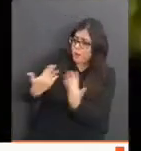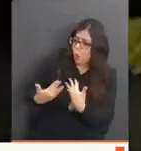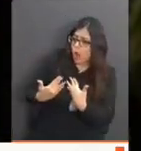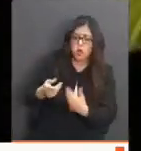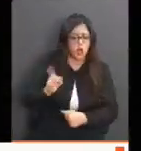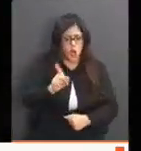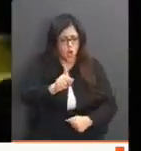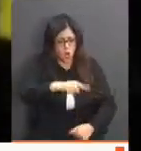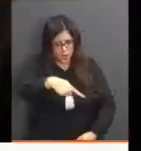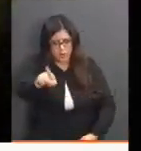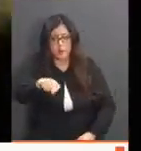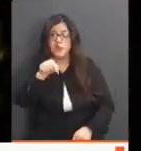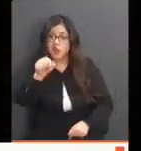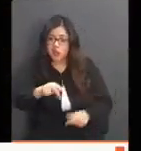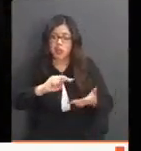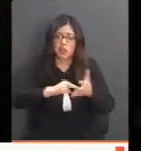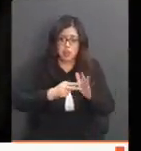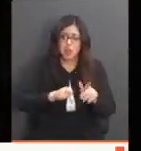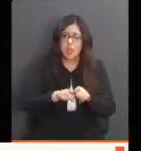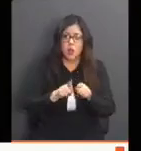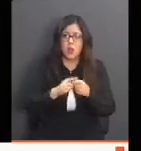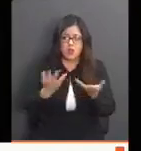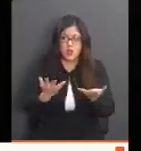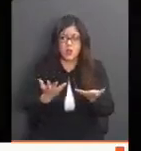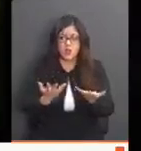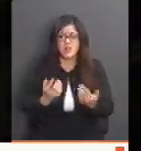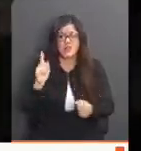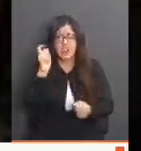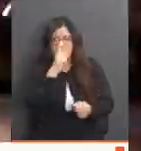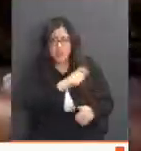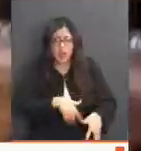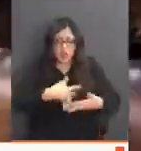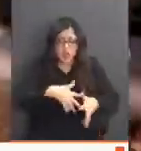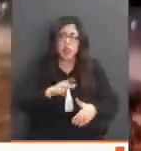No, vaya. Incidente que otra vez ensucia las manifestaciones de los viernes,